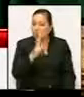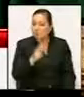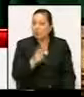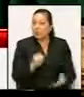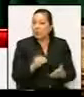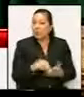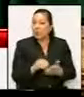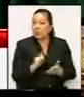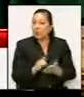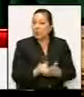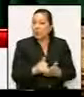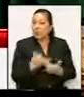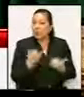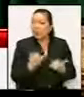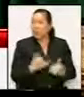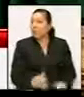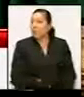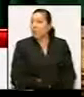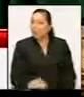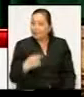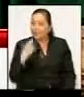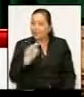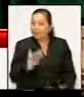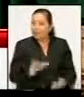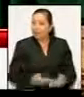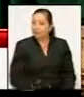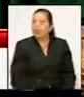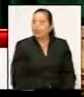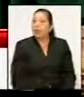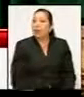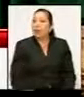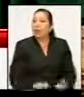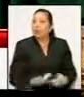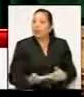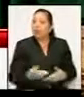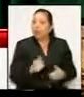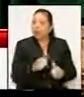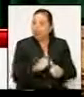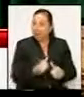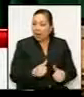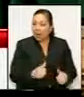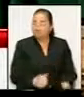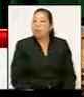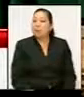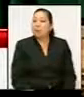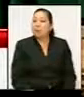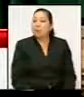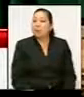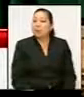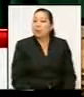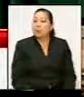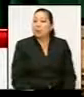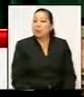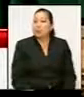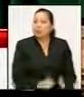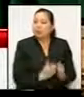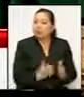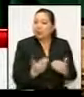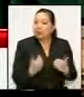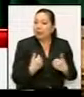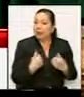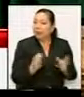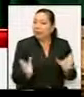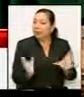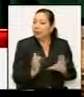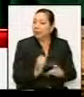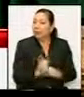hemos propuesto lo mismo aquí en Puno, y pronto estaremos en Amazonas, porque la articulación tiene que ser